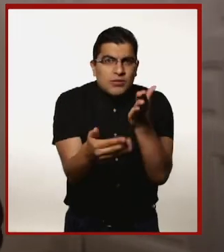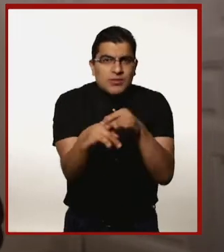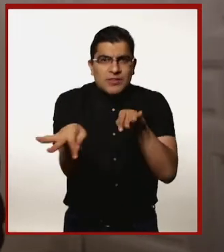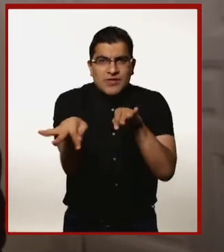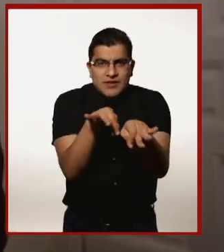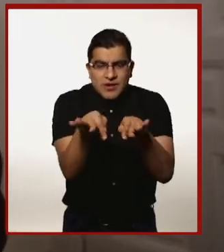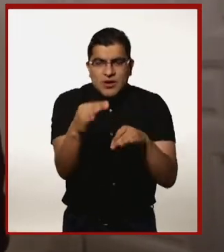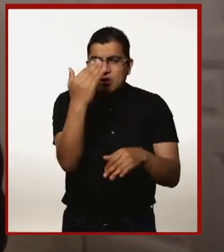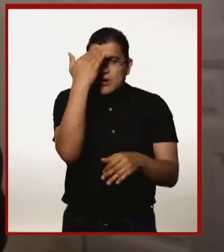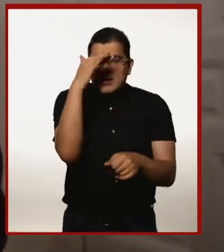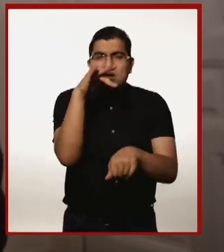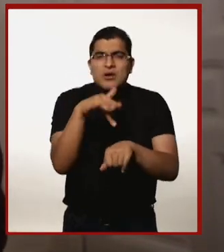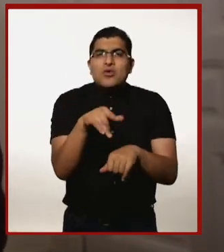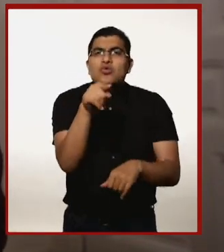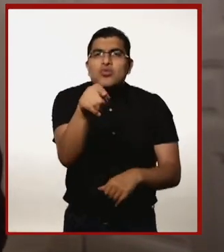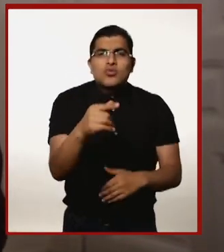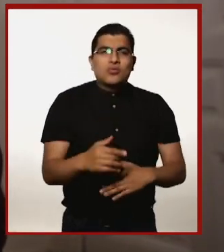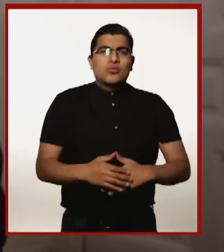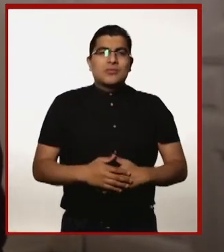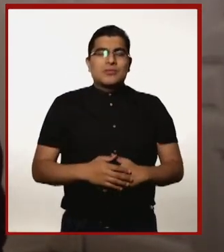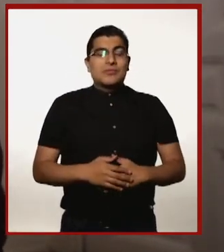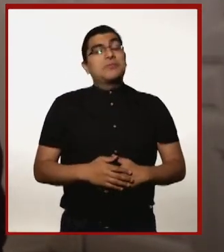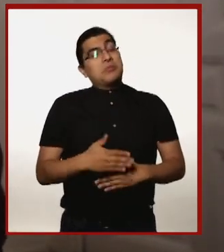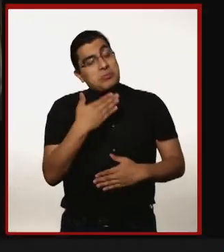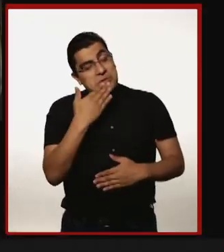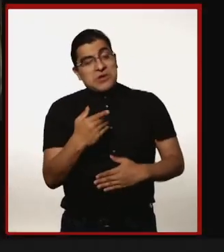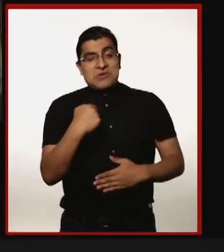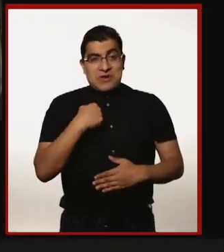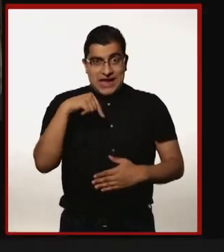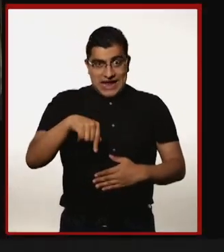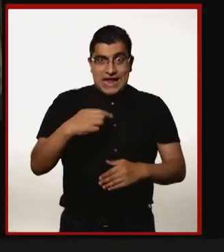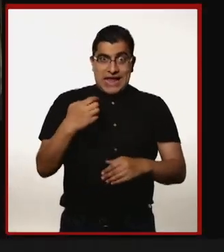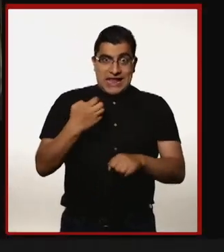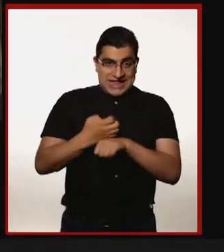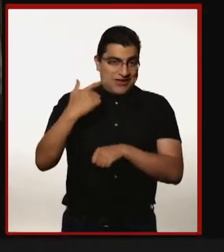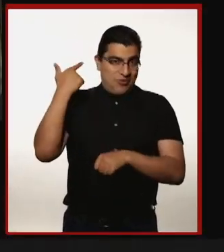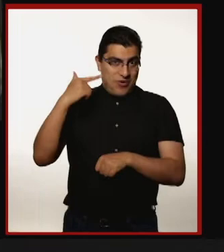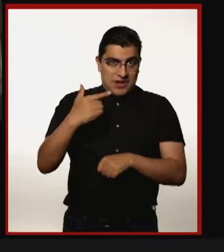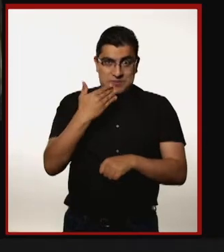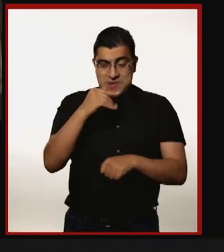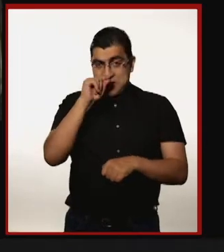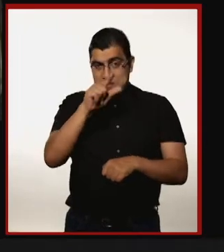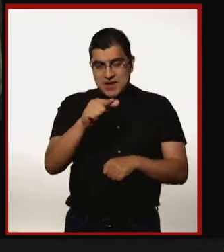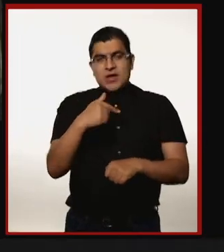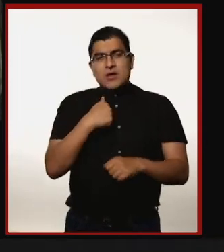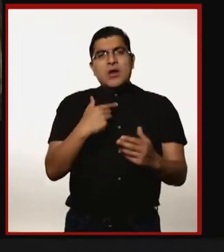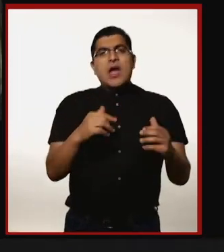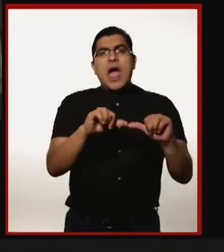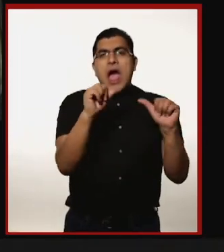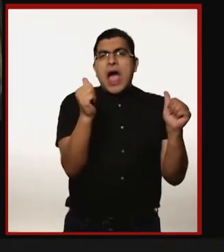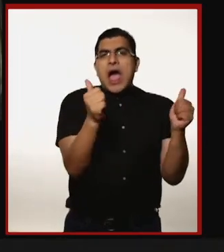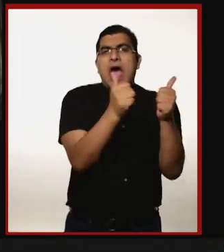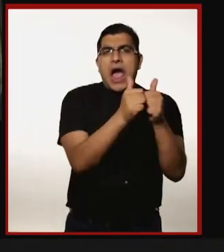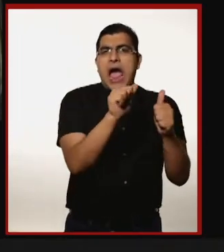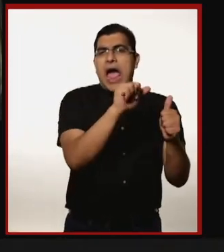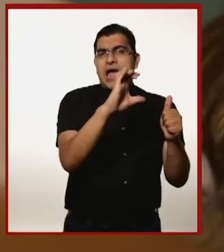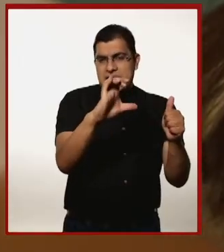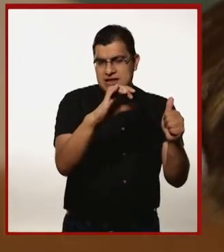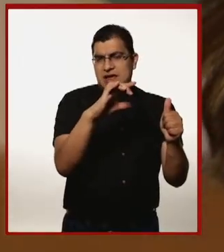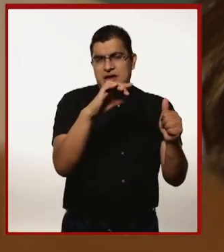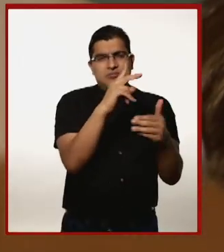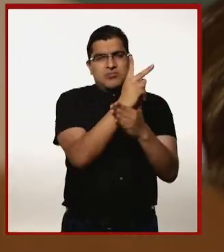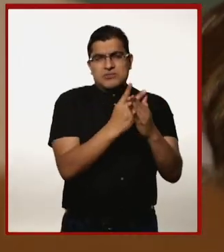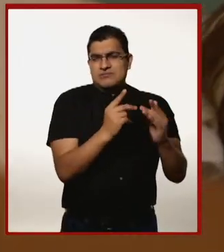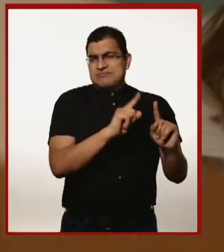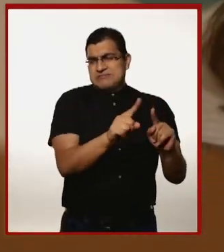hayas participado o que hayas conocido? Sí, bueno, acá en el estado me tocó participar con una asociación civil en